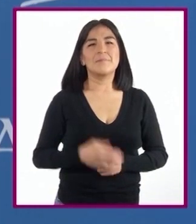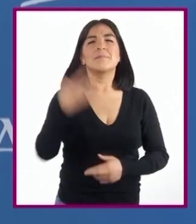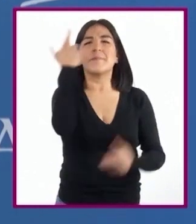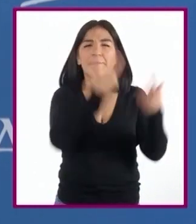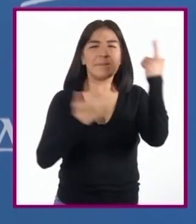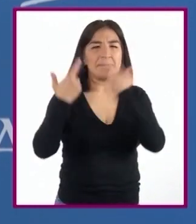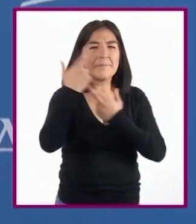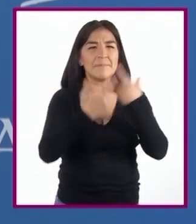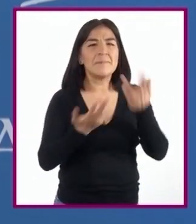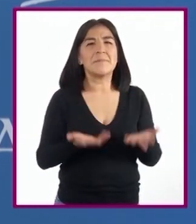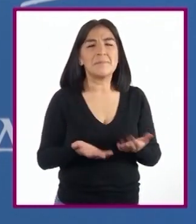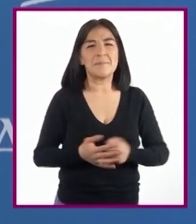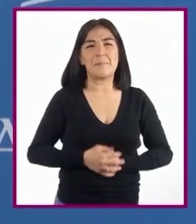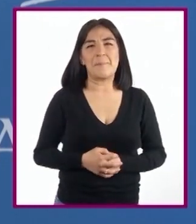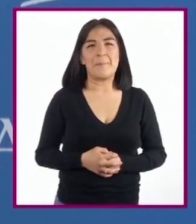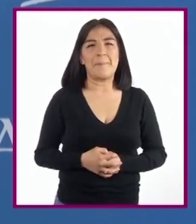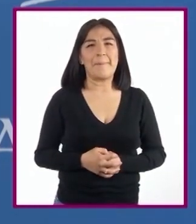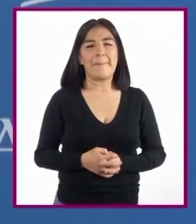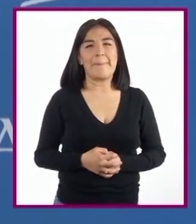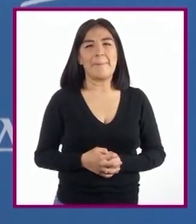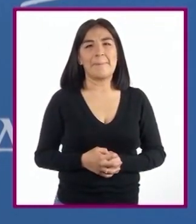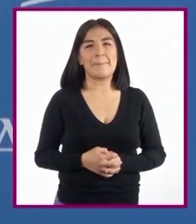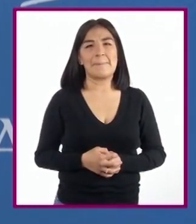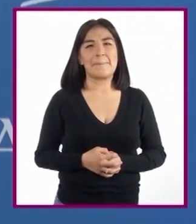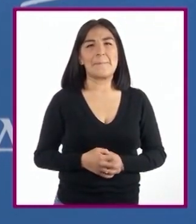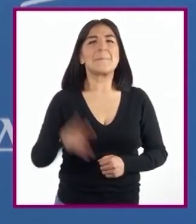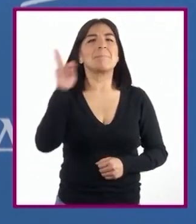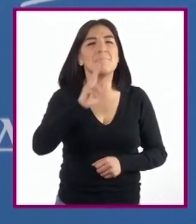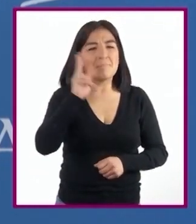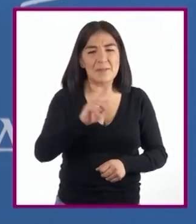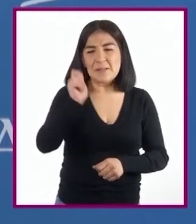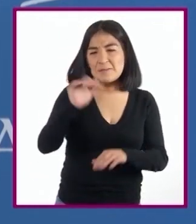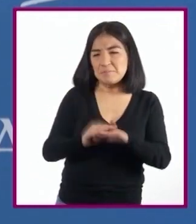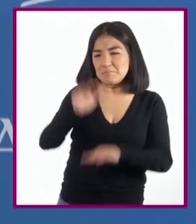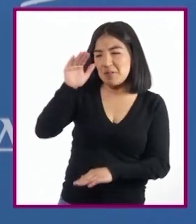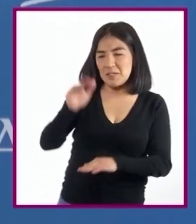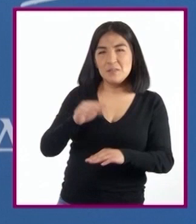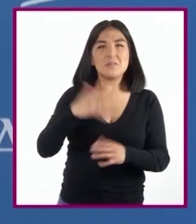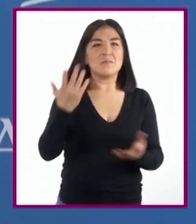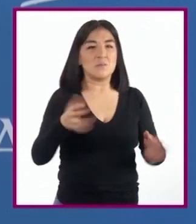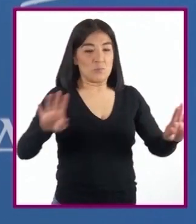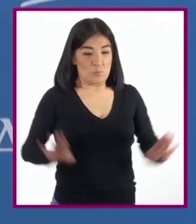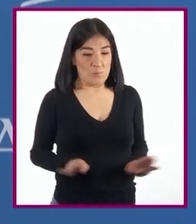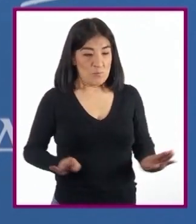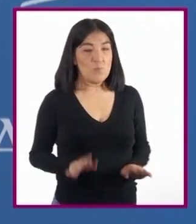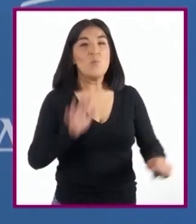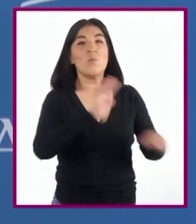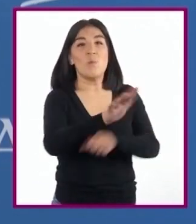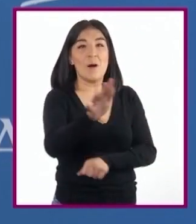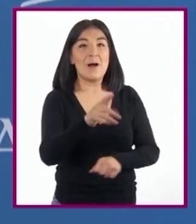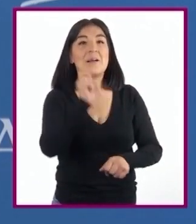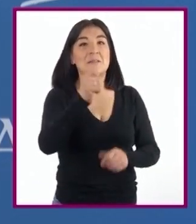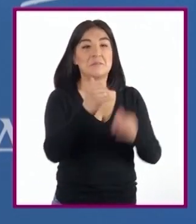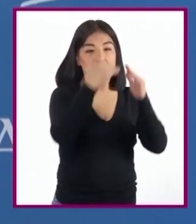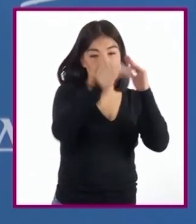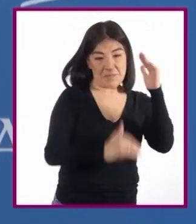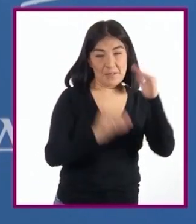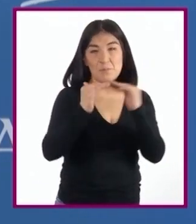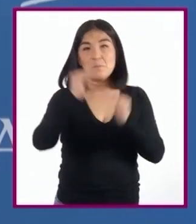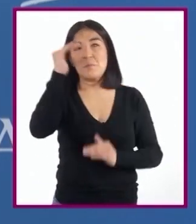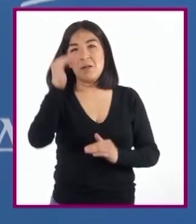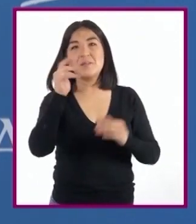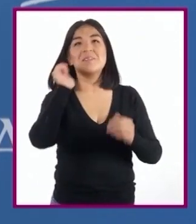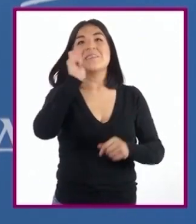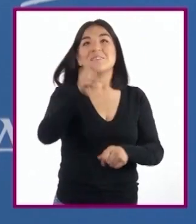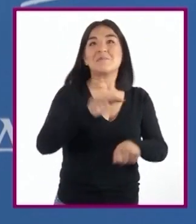Analizando qué probabilidad es mayor, qué conviene, una probabilidad mayor o menor, qué es